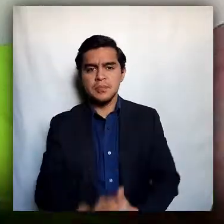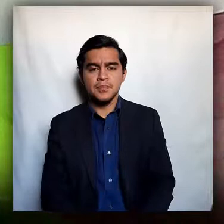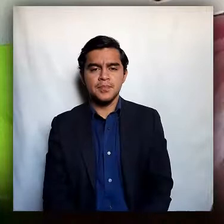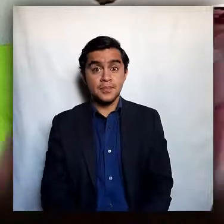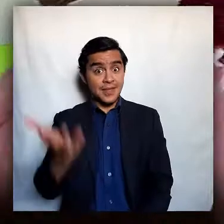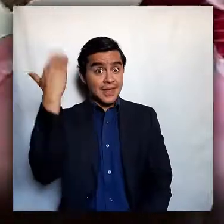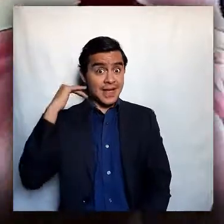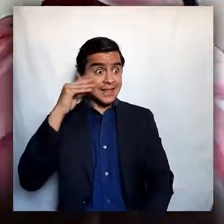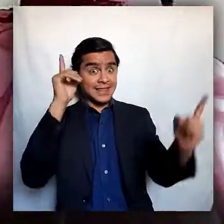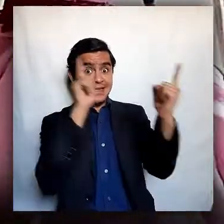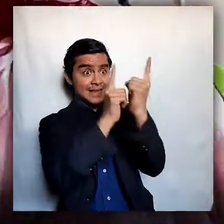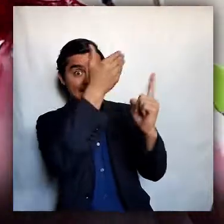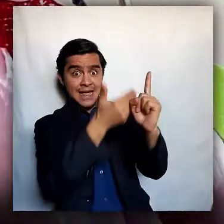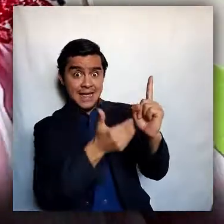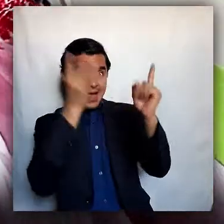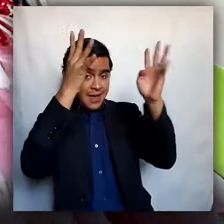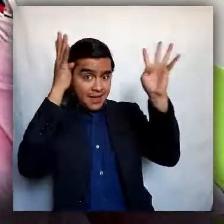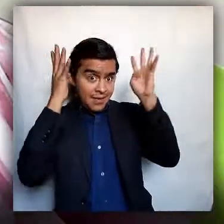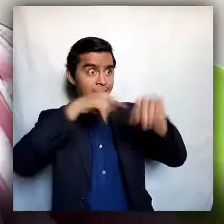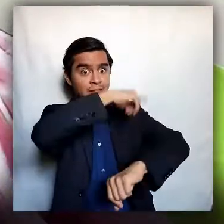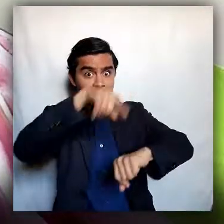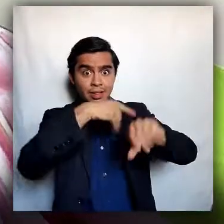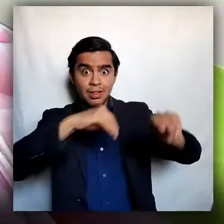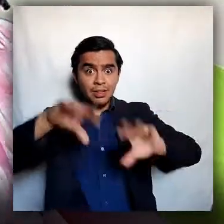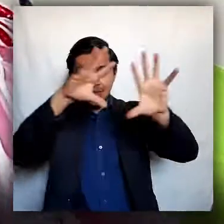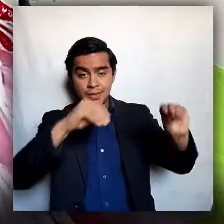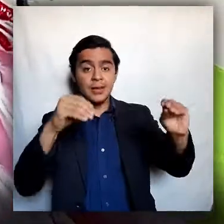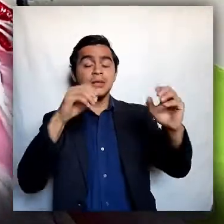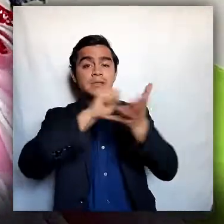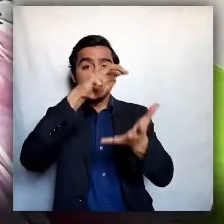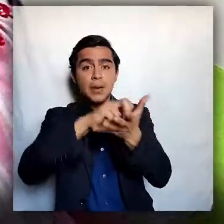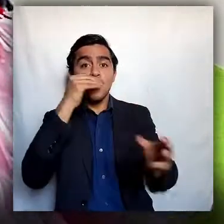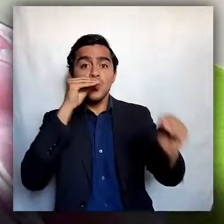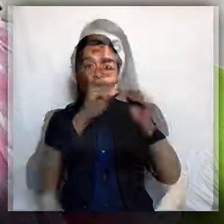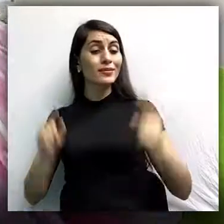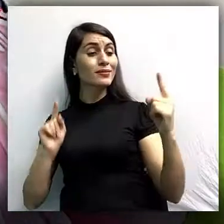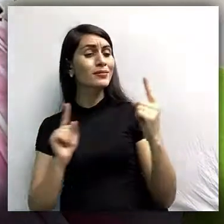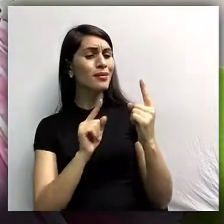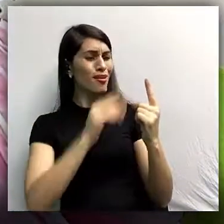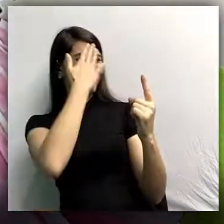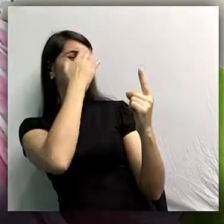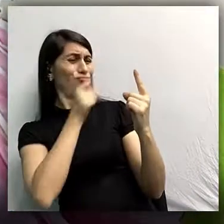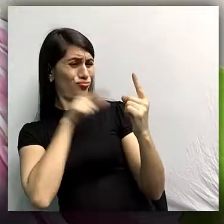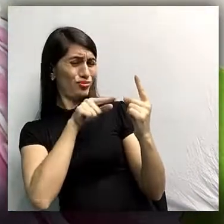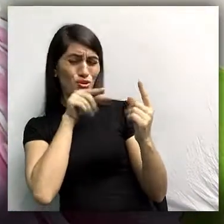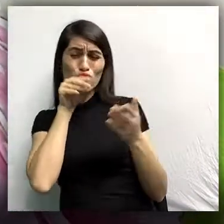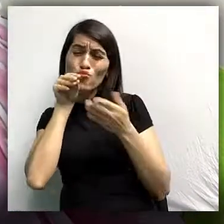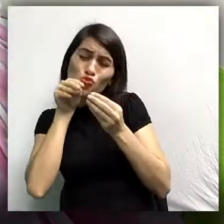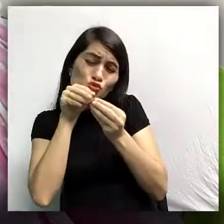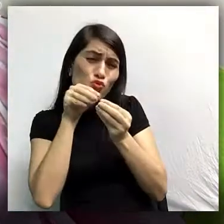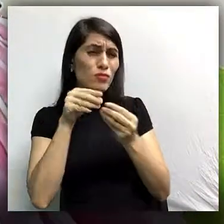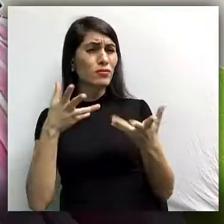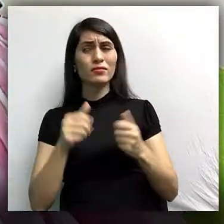Una vez, conoció a una princesa que se pasaba el día besando los sapos del pozo. ¿Por qué haces eso? Para ver